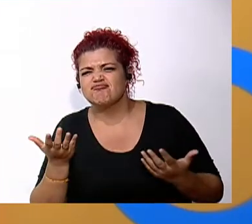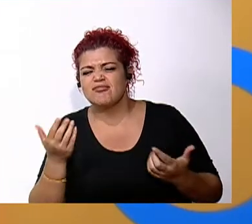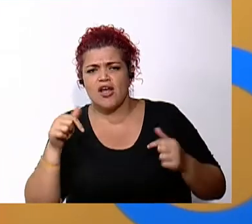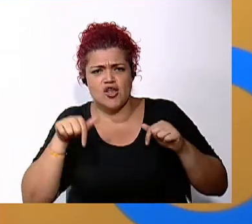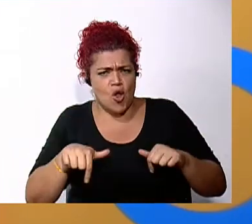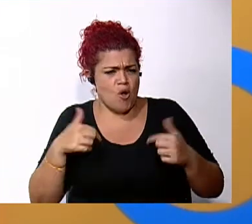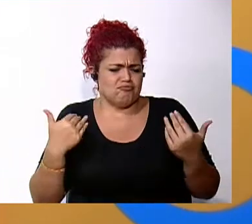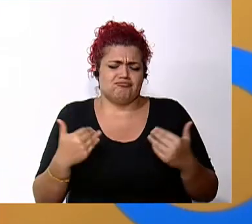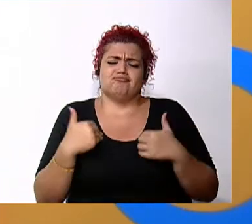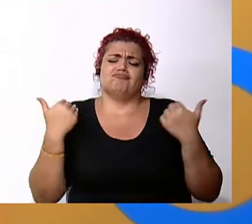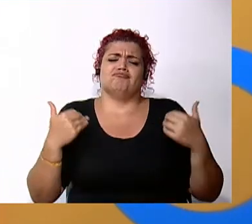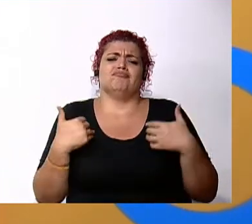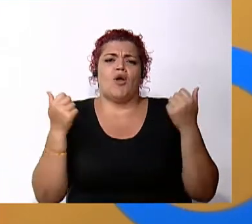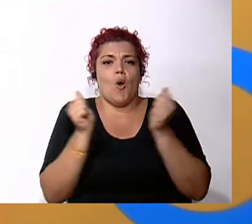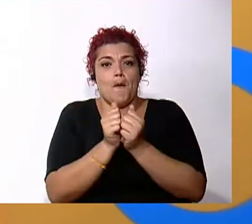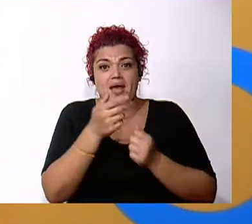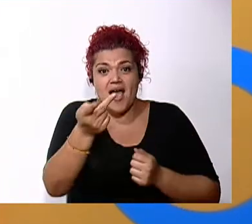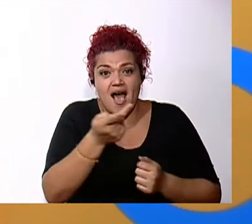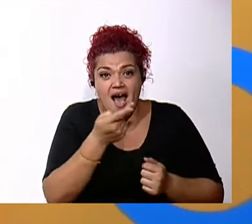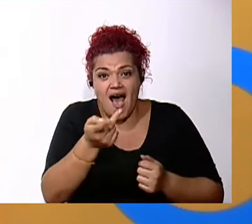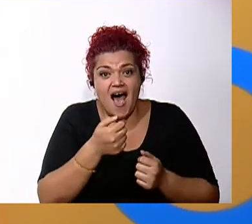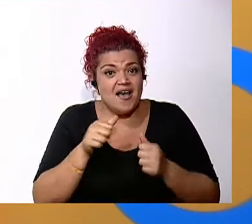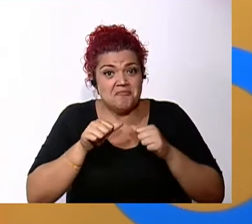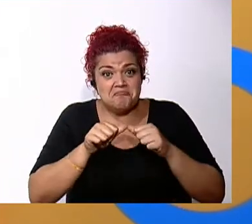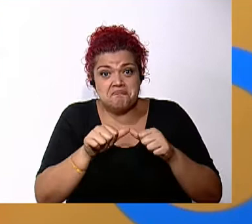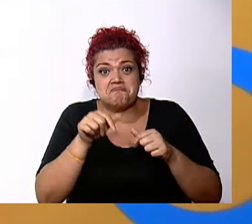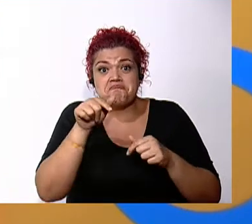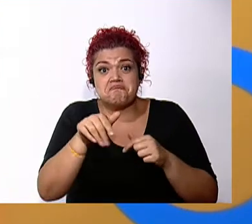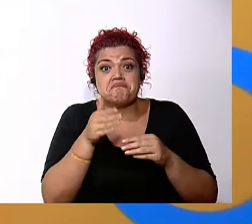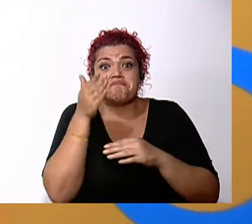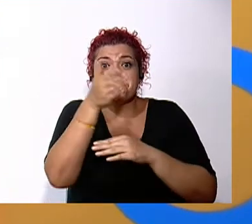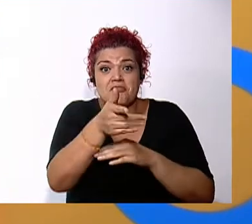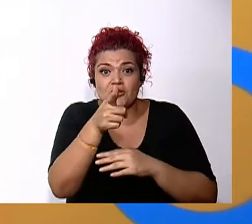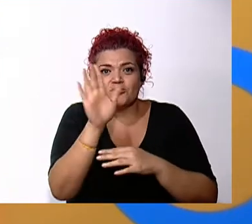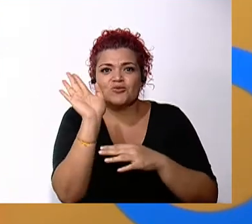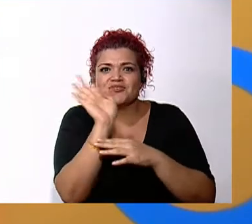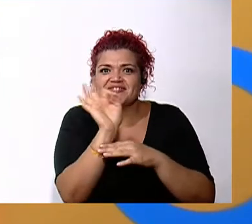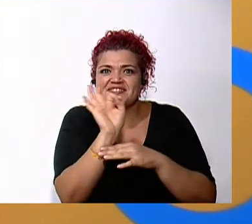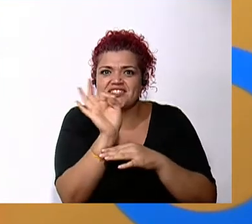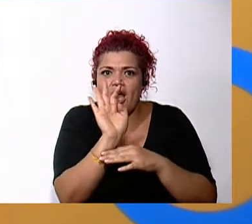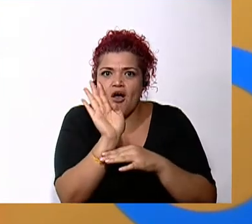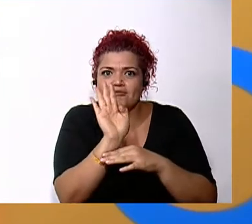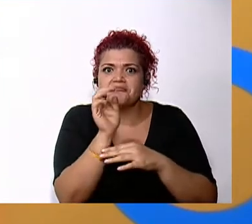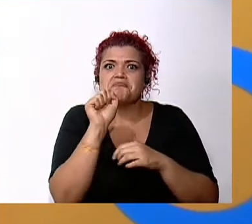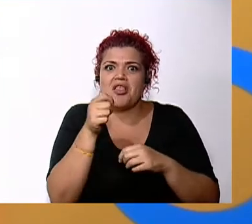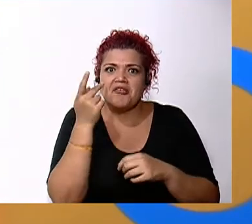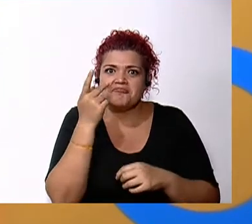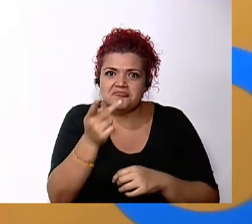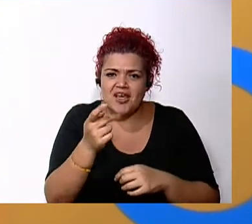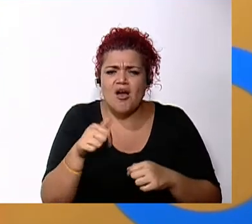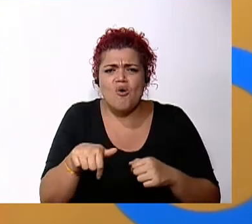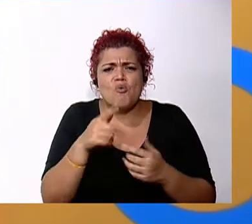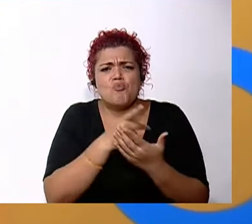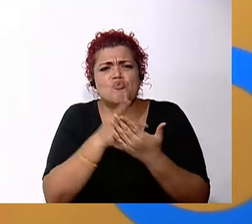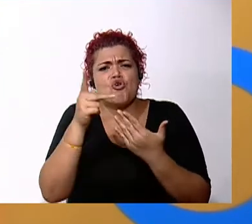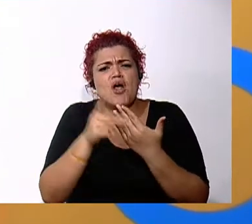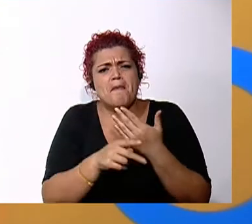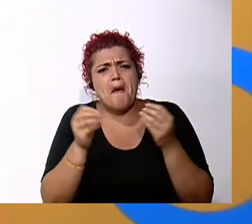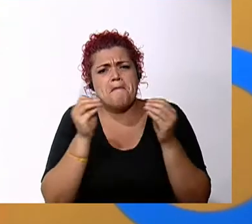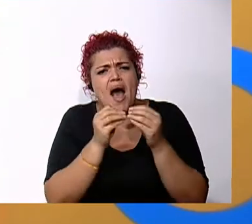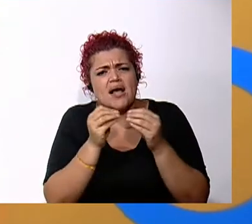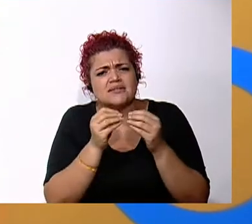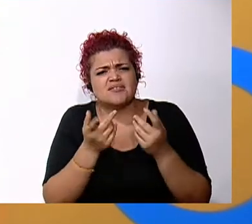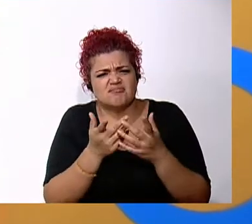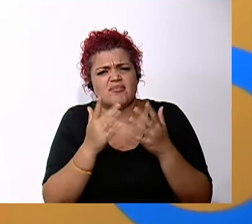una vez más con ustedes, de poder llegar a sus hogares por medio de la televisión en un programa más de Aprendo